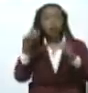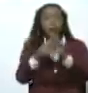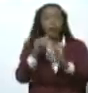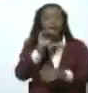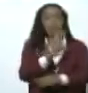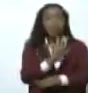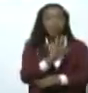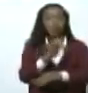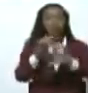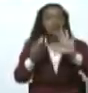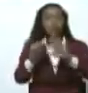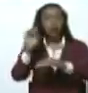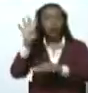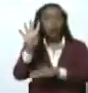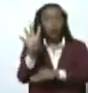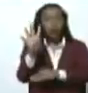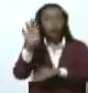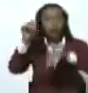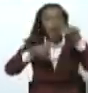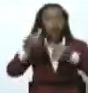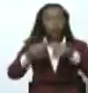214.564 votos, para un